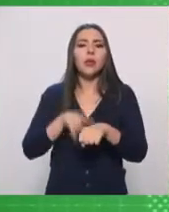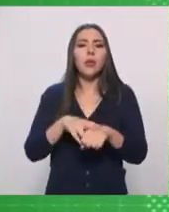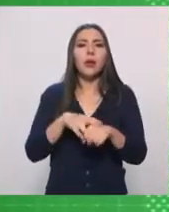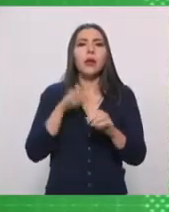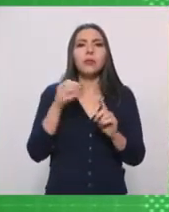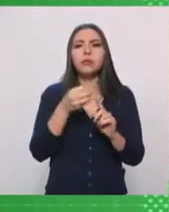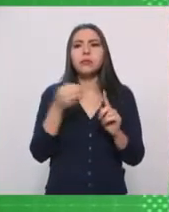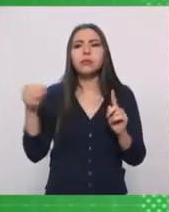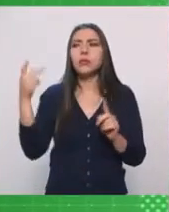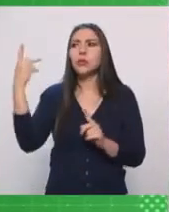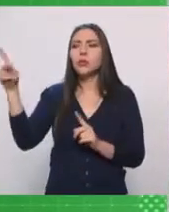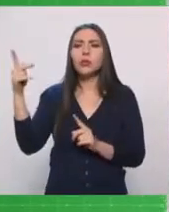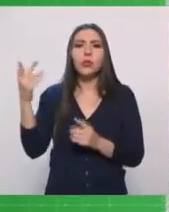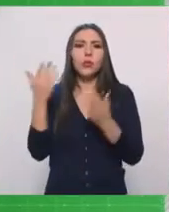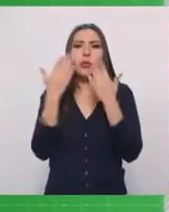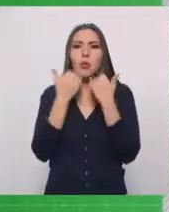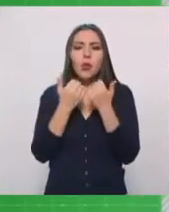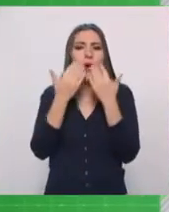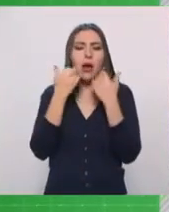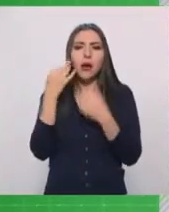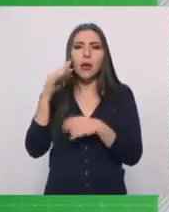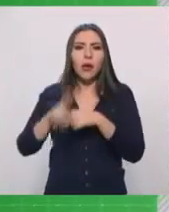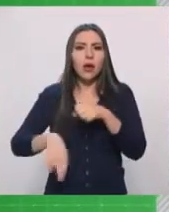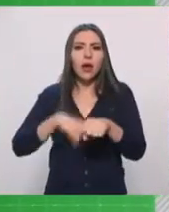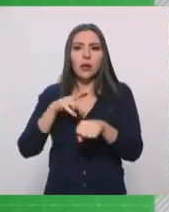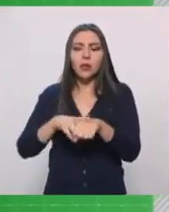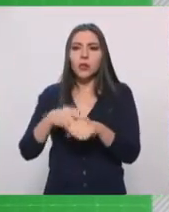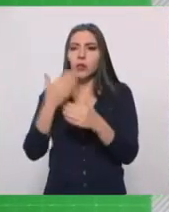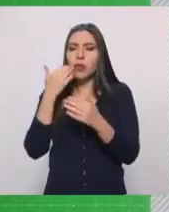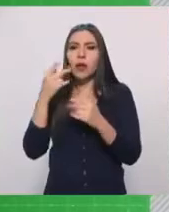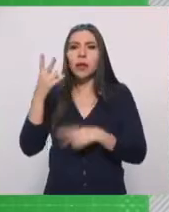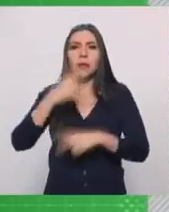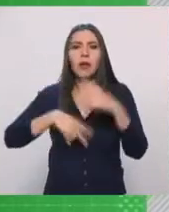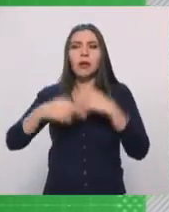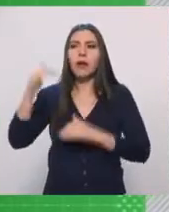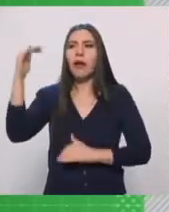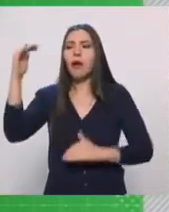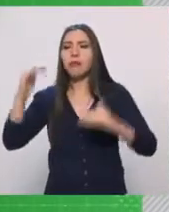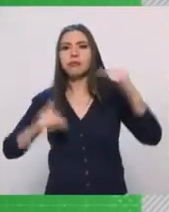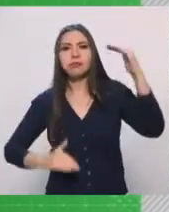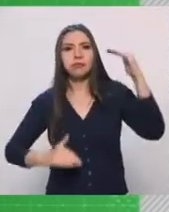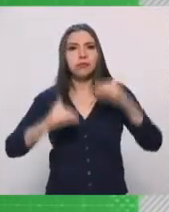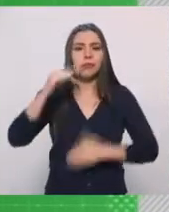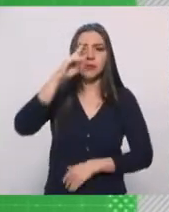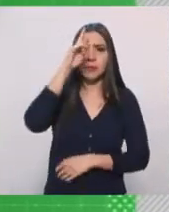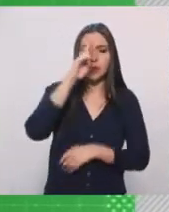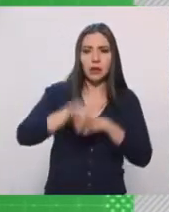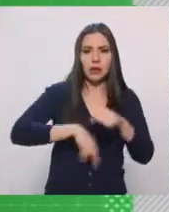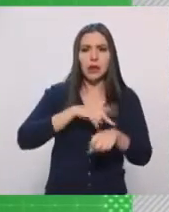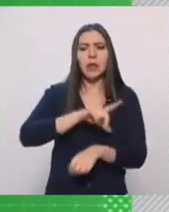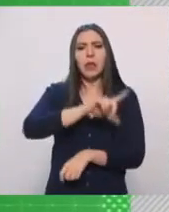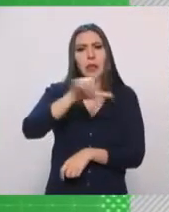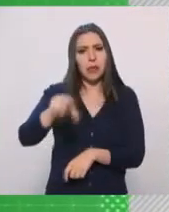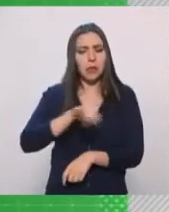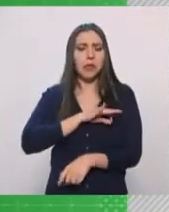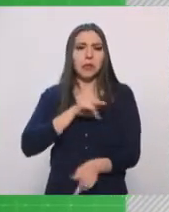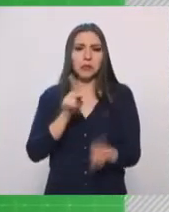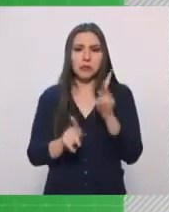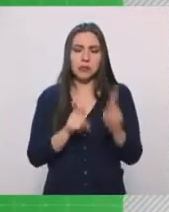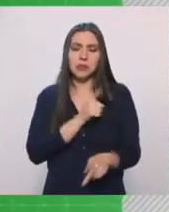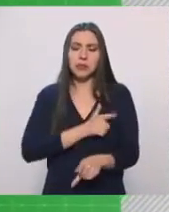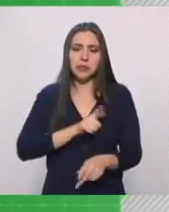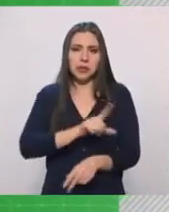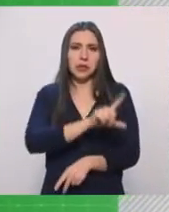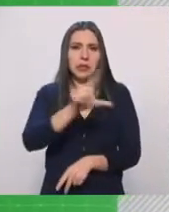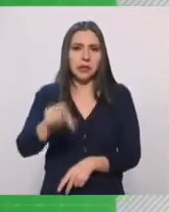que no tienen competidores, y entonces eso pues genera un desbalance completo. Eso lo podemos conversar también, como no, con mucho gusto más